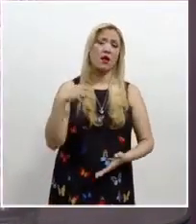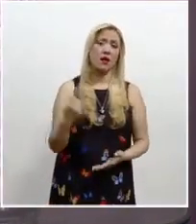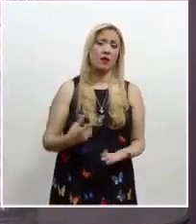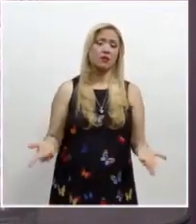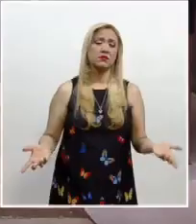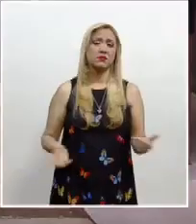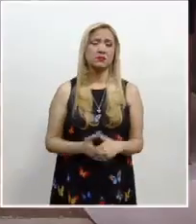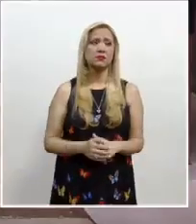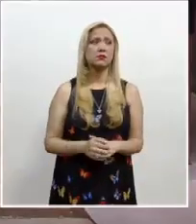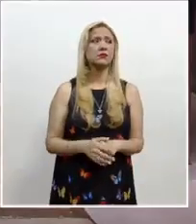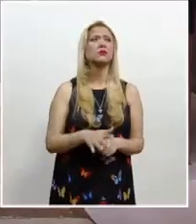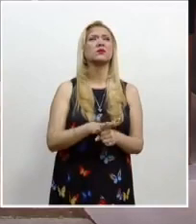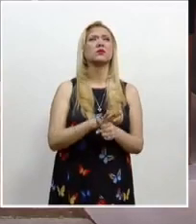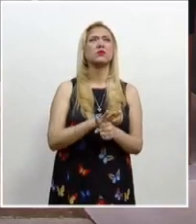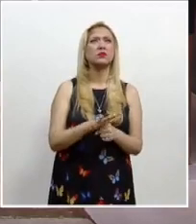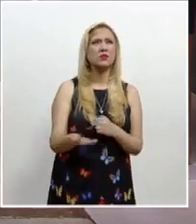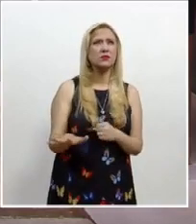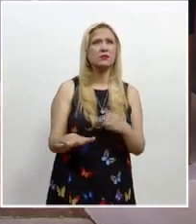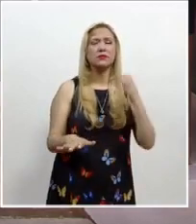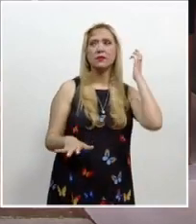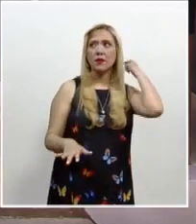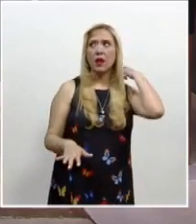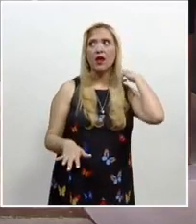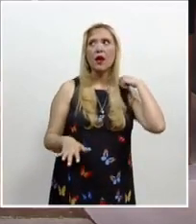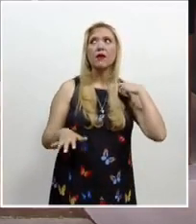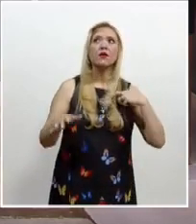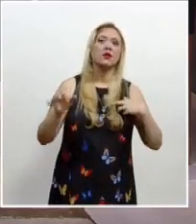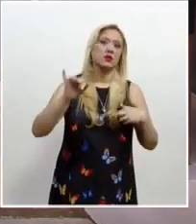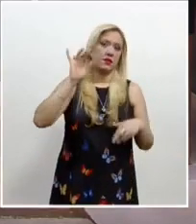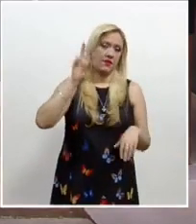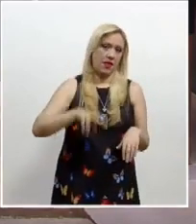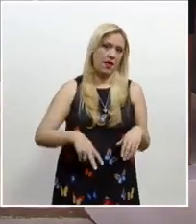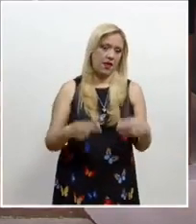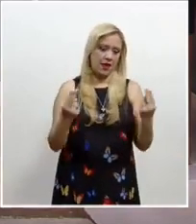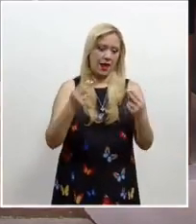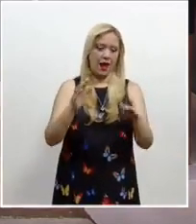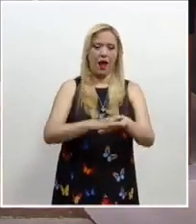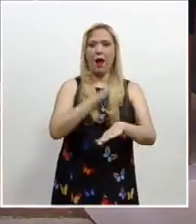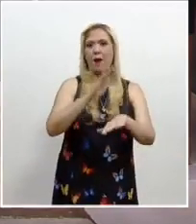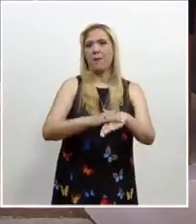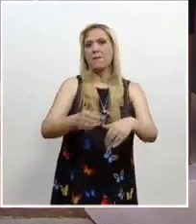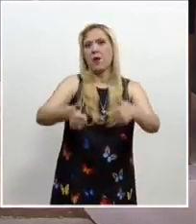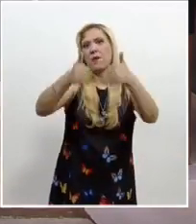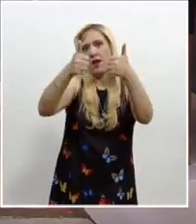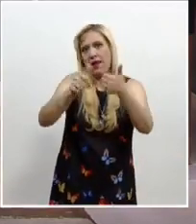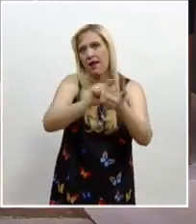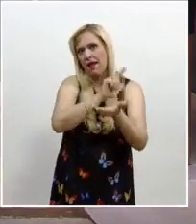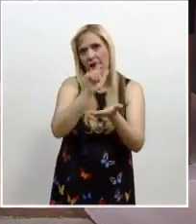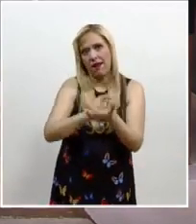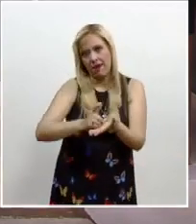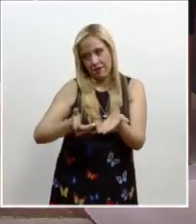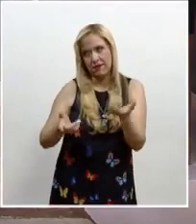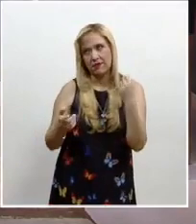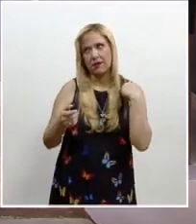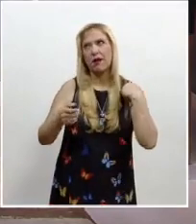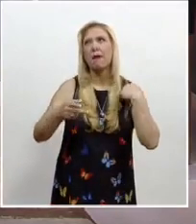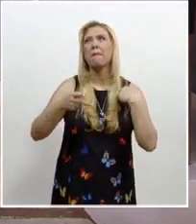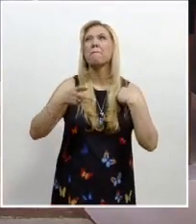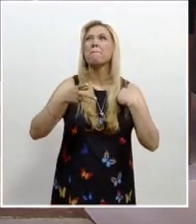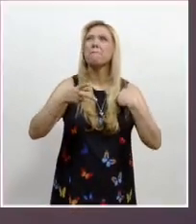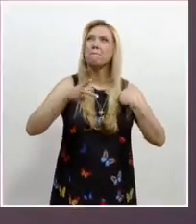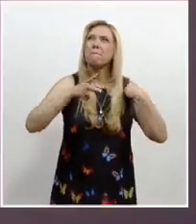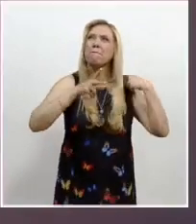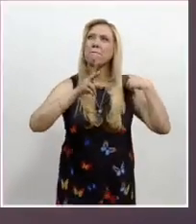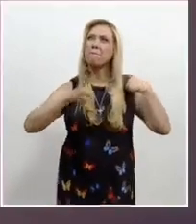¿Qué áreas de oportunidad? Bueno, ya tenemos claro que lo que hace falta es que se apruebe este sistema nacional, pero ¿qué observan o hacia